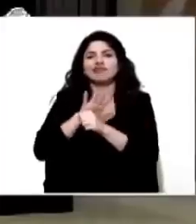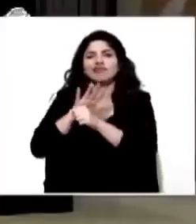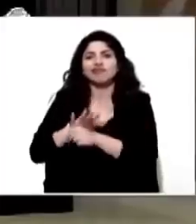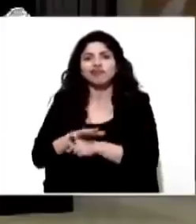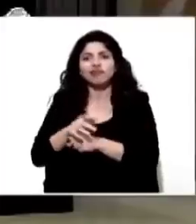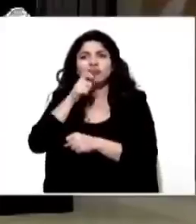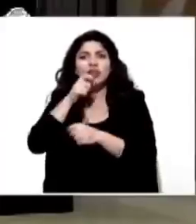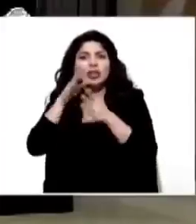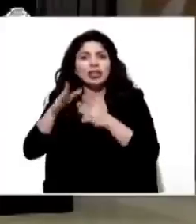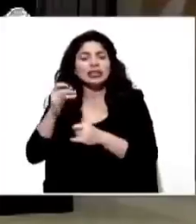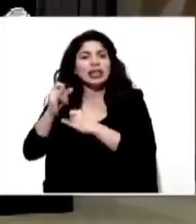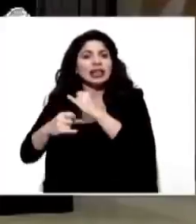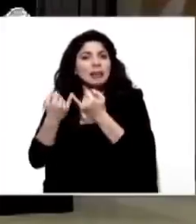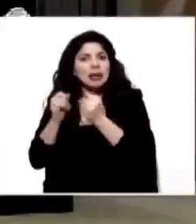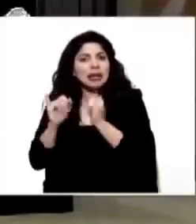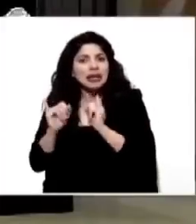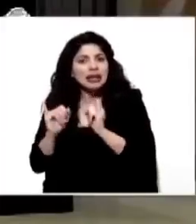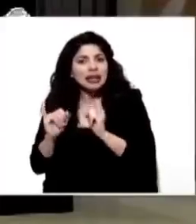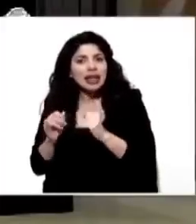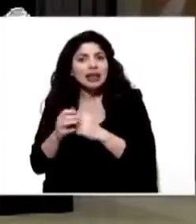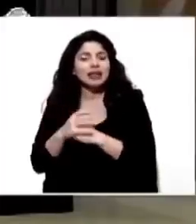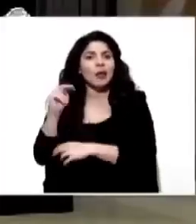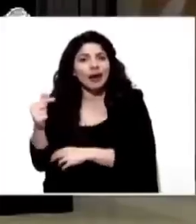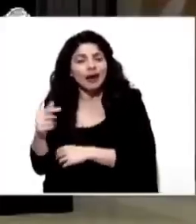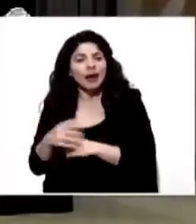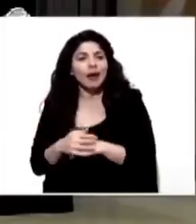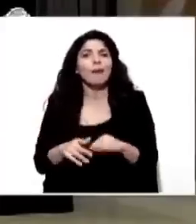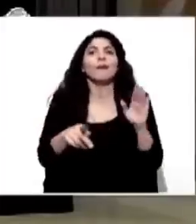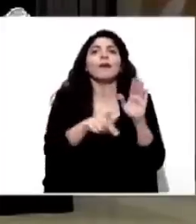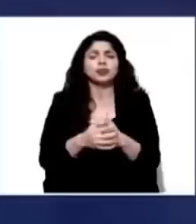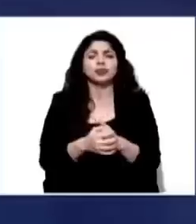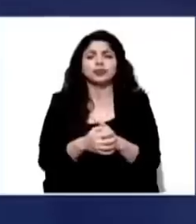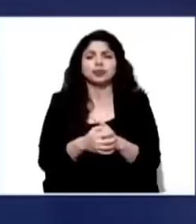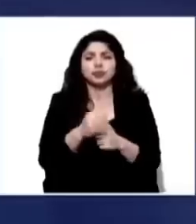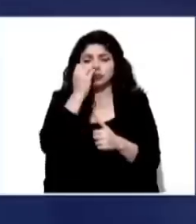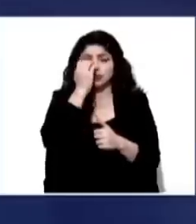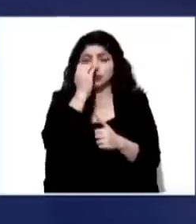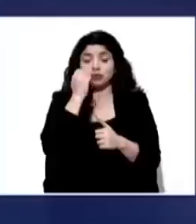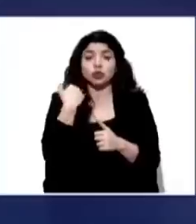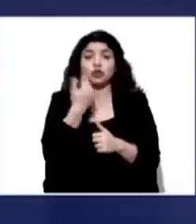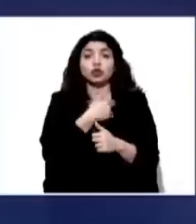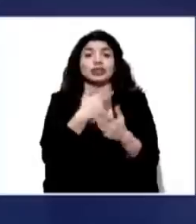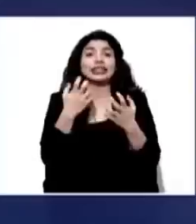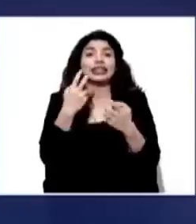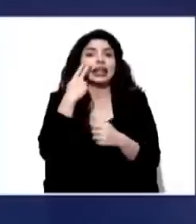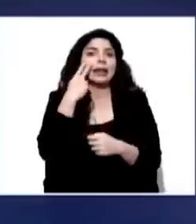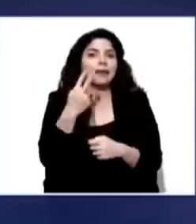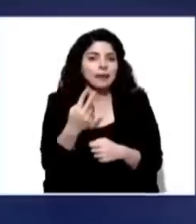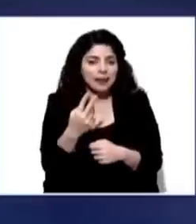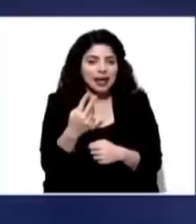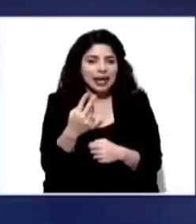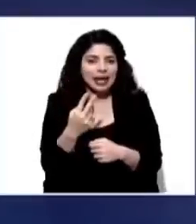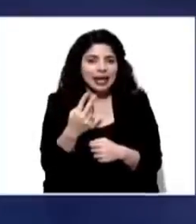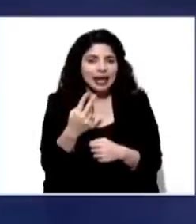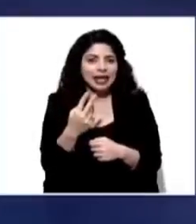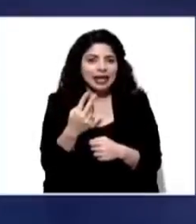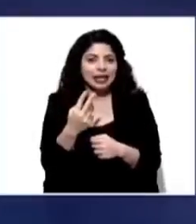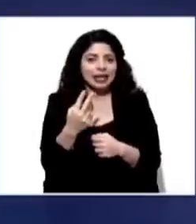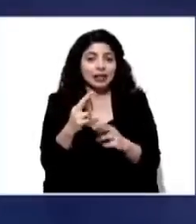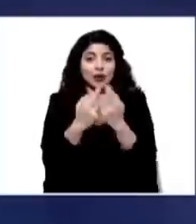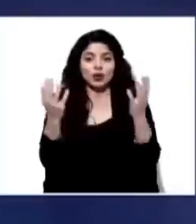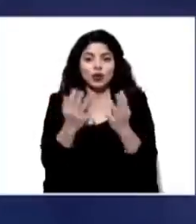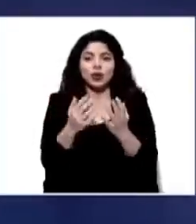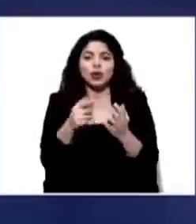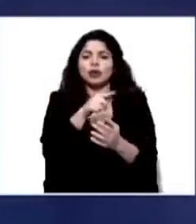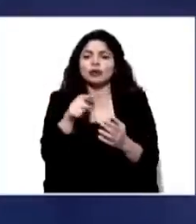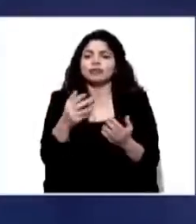libres e imparciales, que no usen su poder para castigar a sus críticos. Lo que nos gustaría ver es una renovación